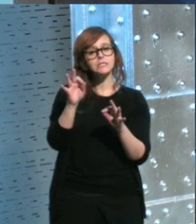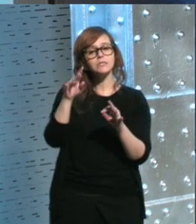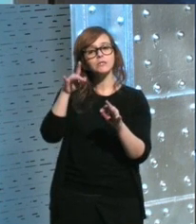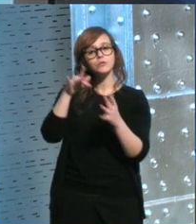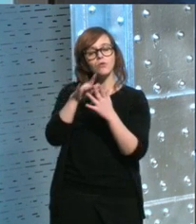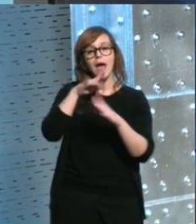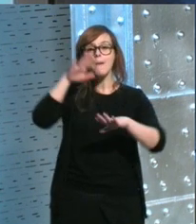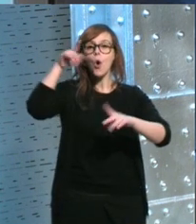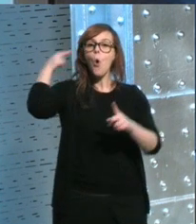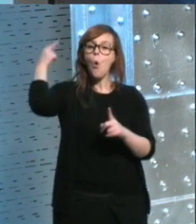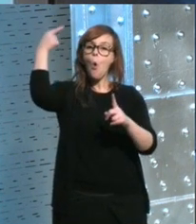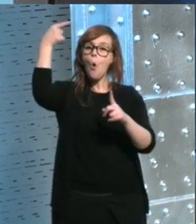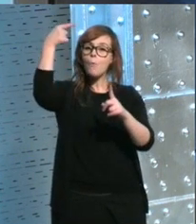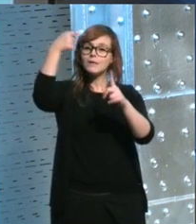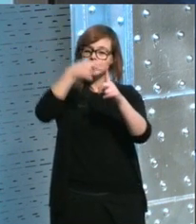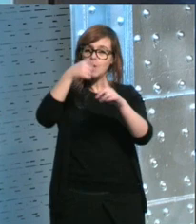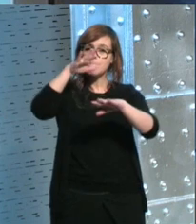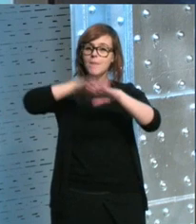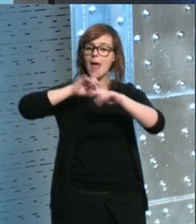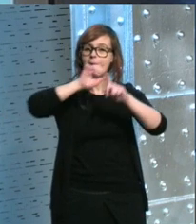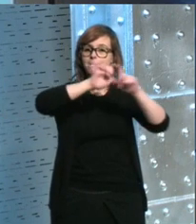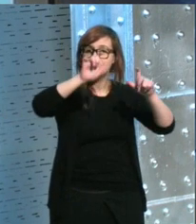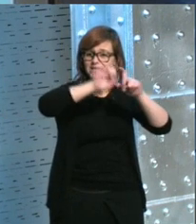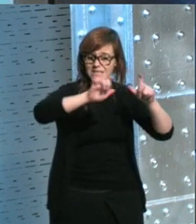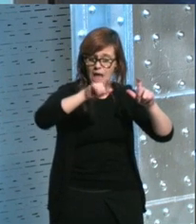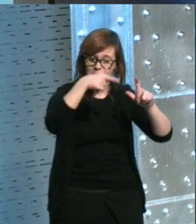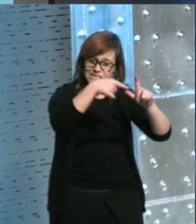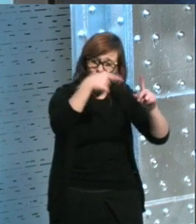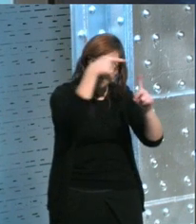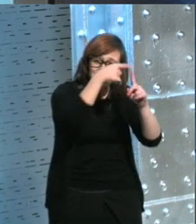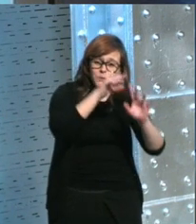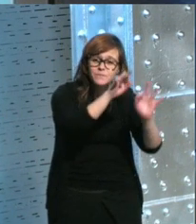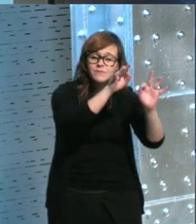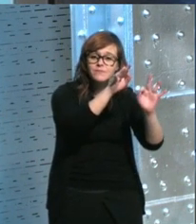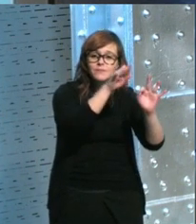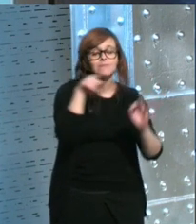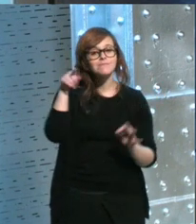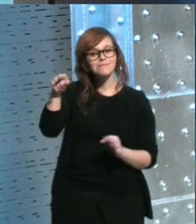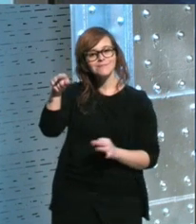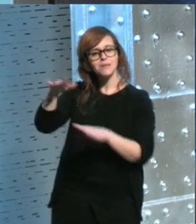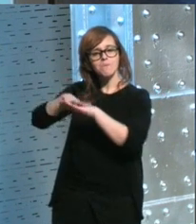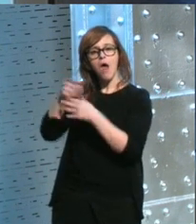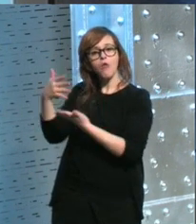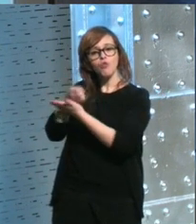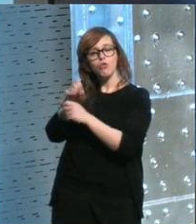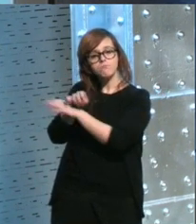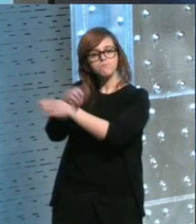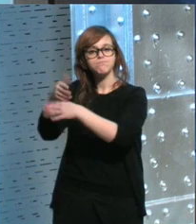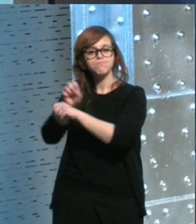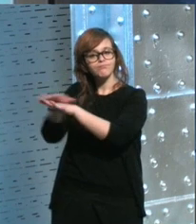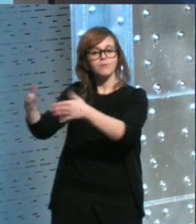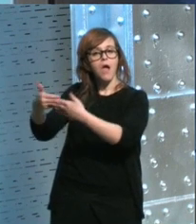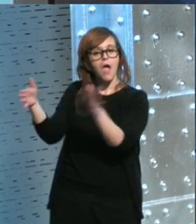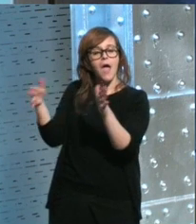las empresas tal vez sea menos bueno que el lugar que está hecho para todo el mundo,